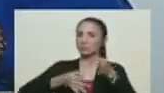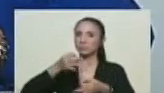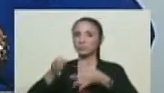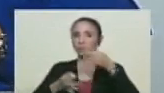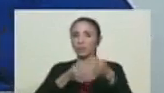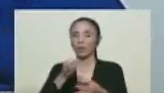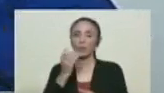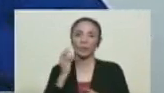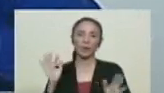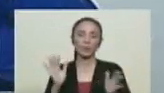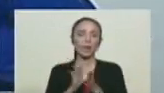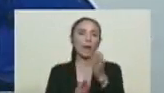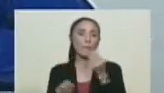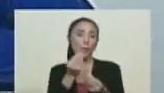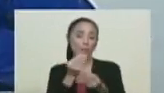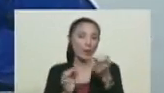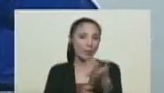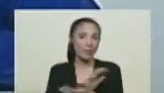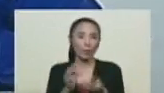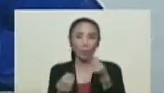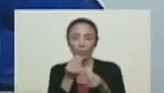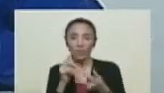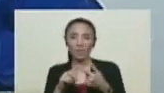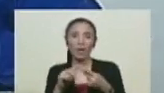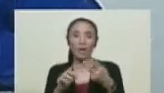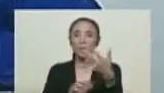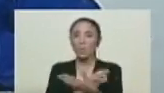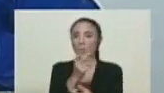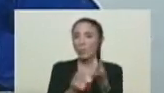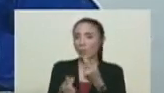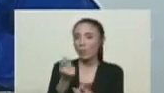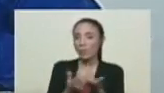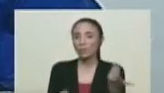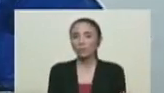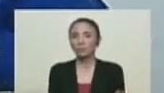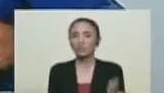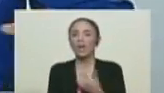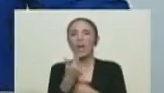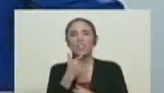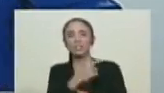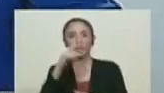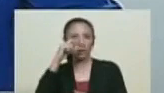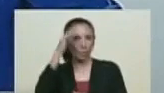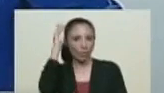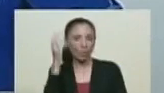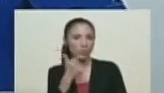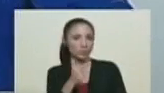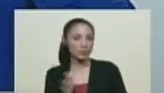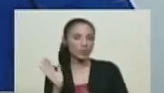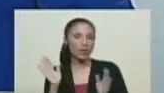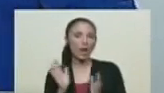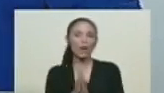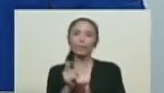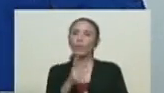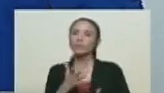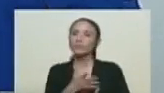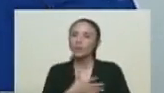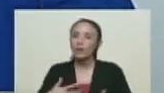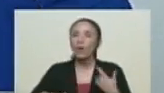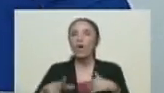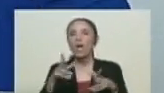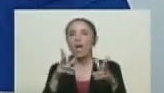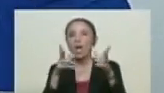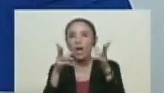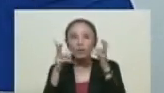lo que es la crisis alimentaria, la crisis económica, y él decía que quería escuchar la respuesta de usted como presidente de